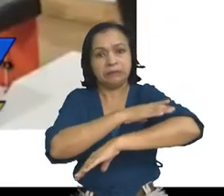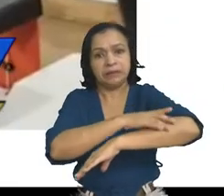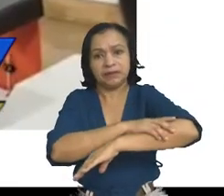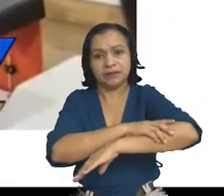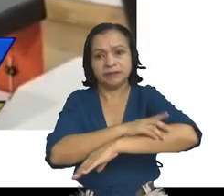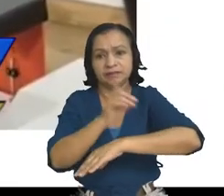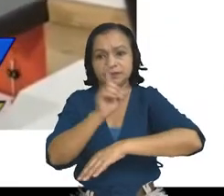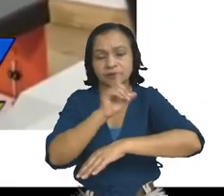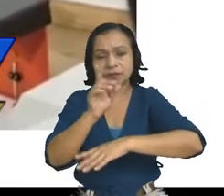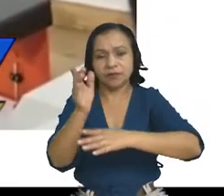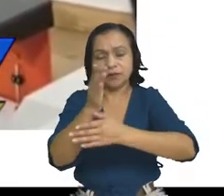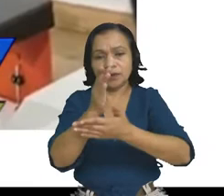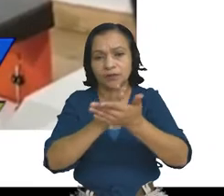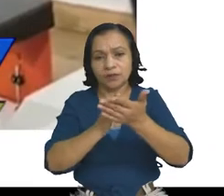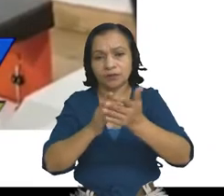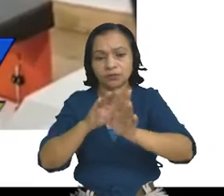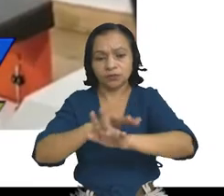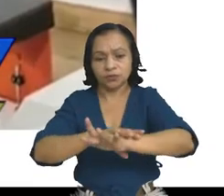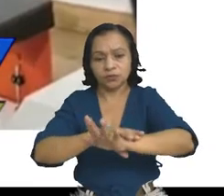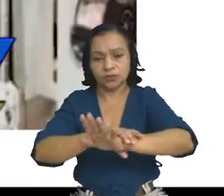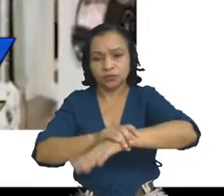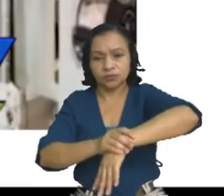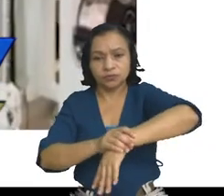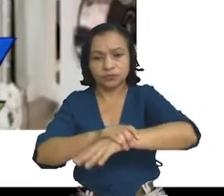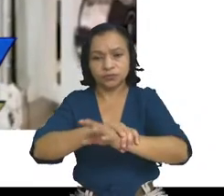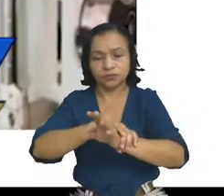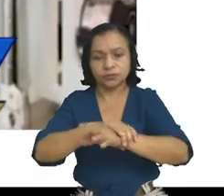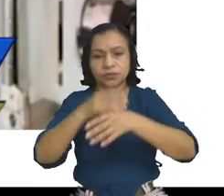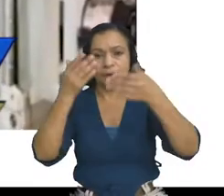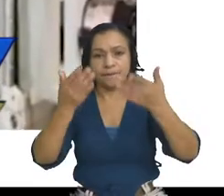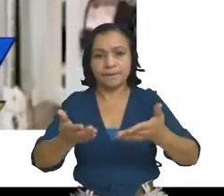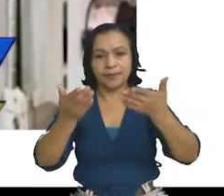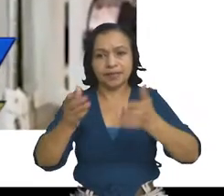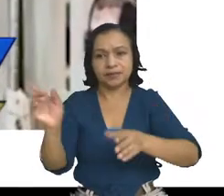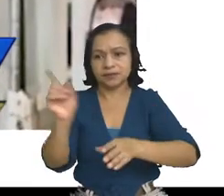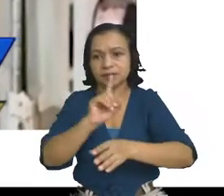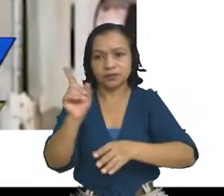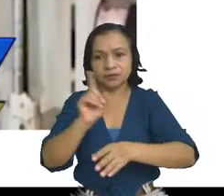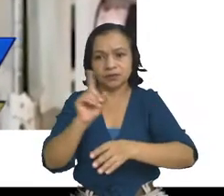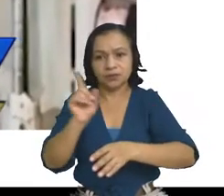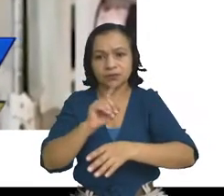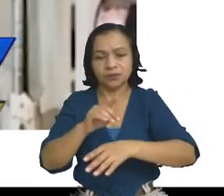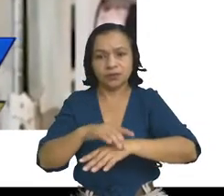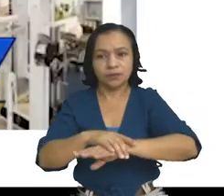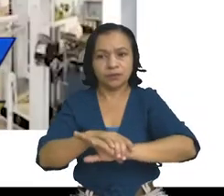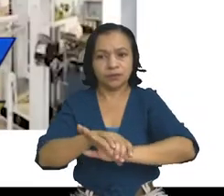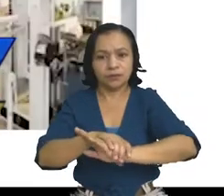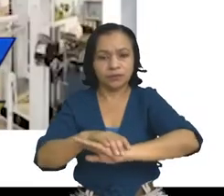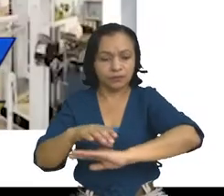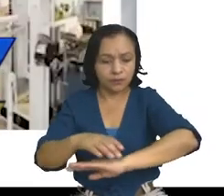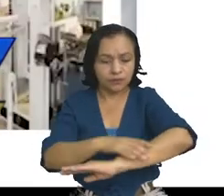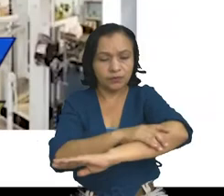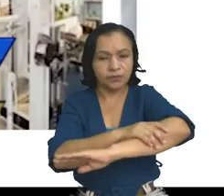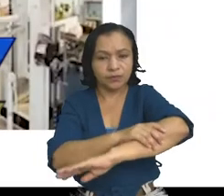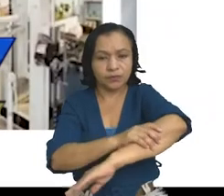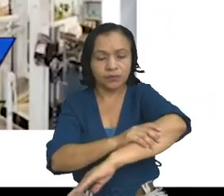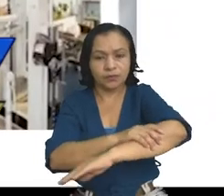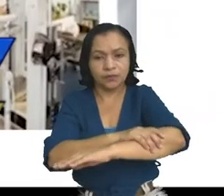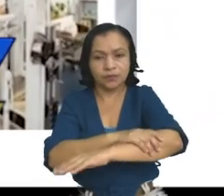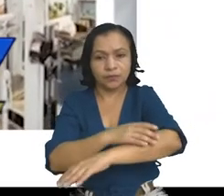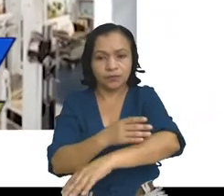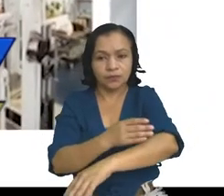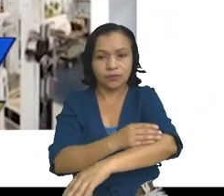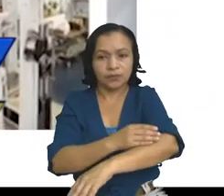de miembros que son totalmente dinámicos, que no pesan tanto, que lesionan menos a veces cuando colocas en la piel que